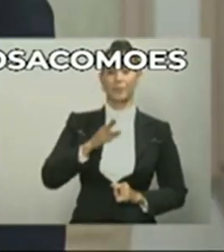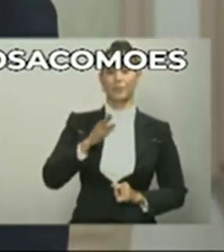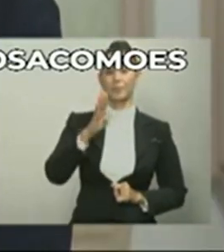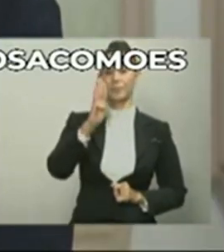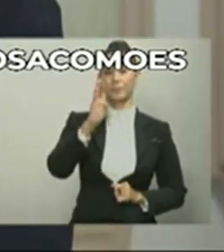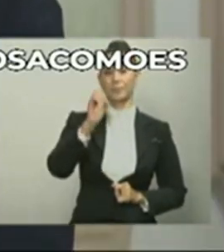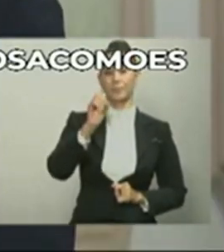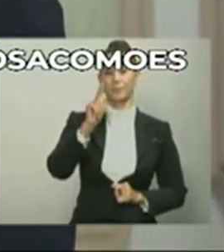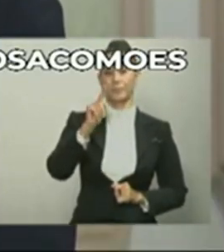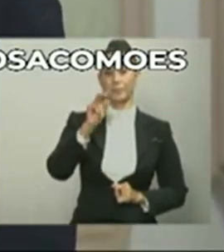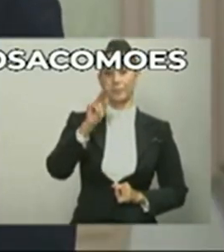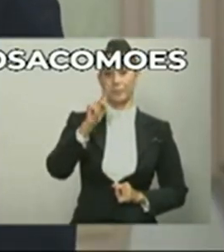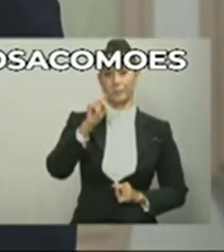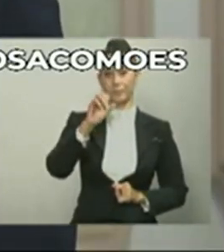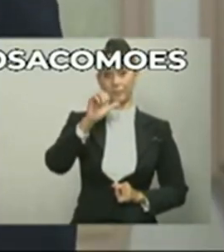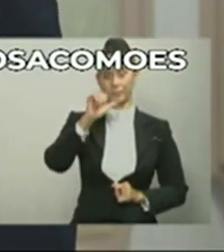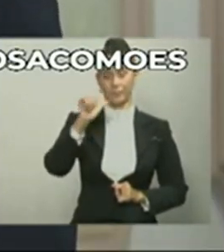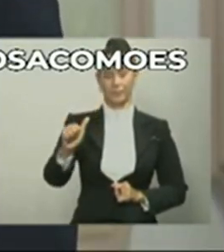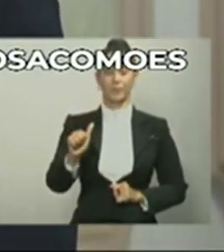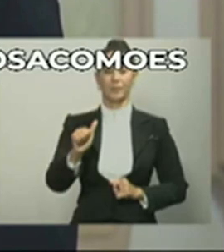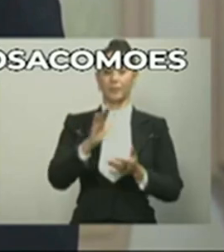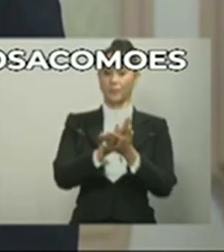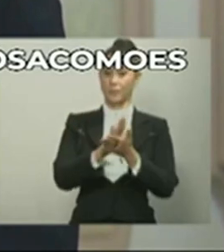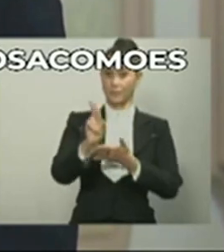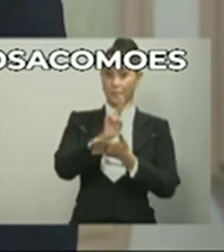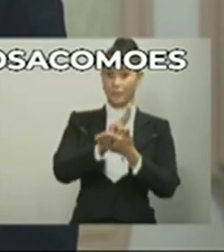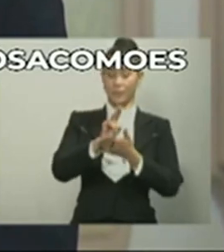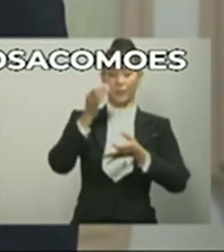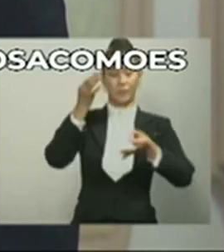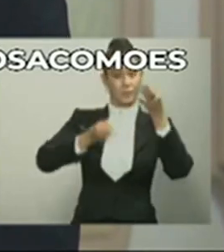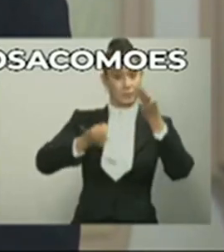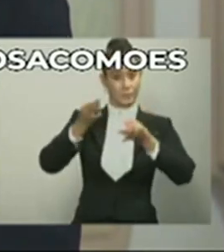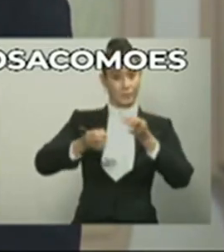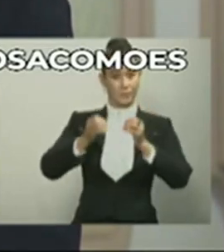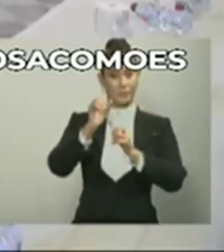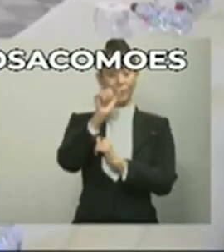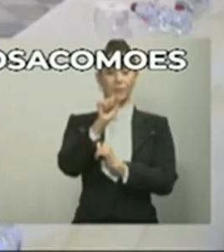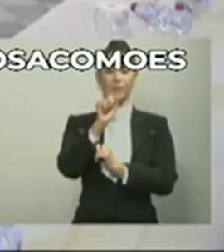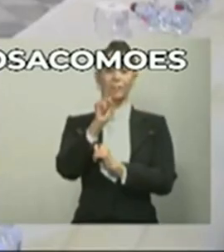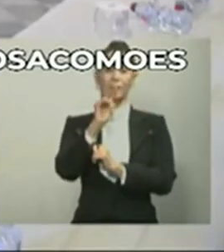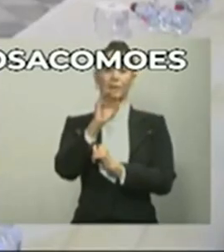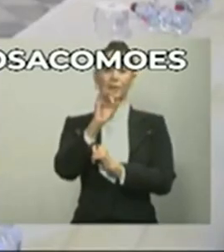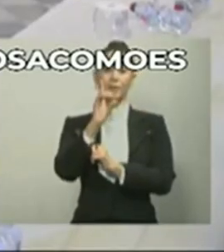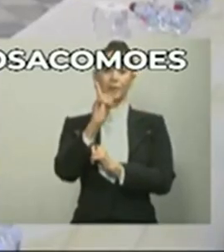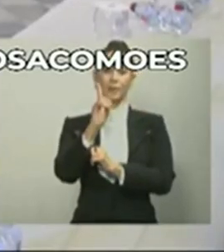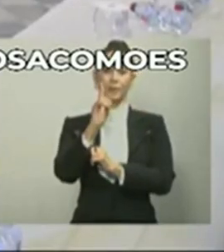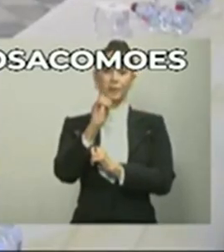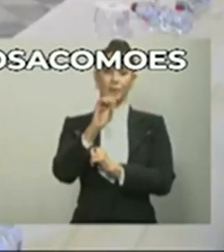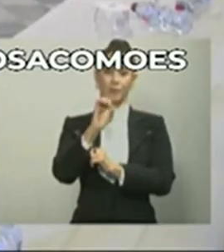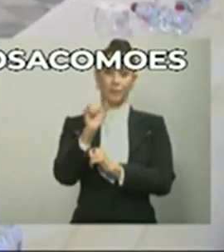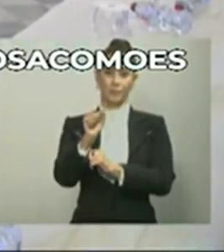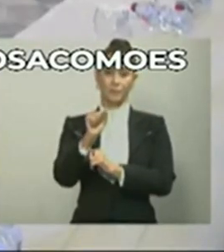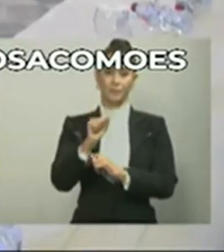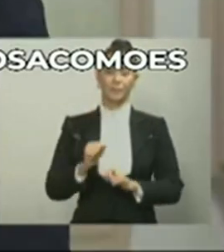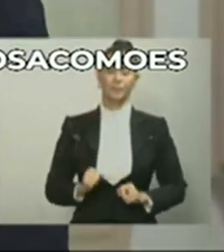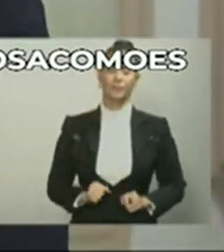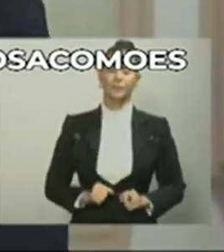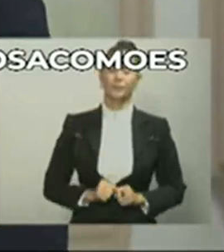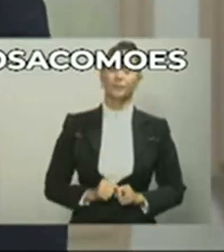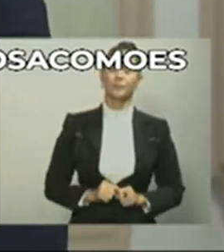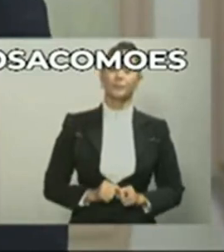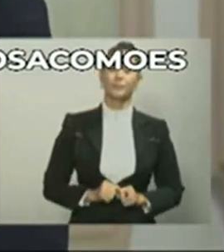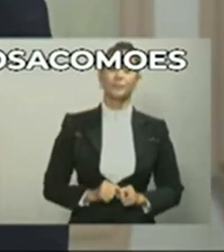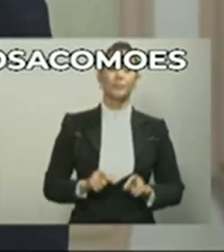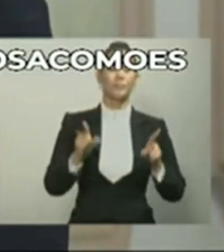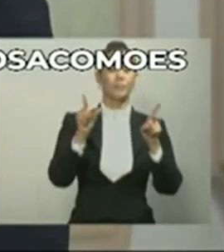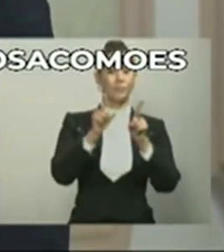de prensa. Nosotros, en lo que están diciendo todos estos nombres, que realmente resumido se lo digo ahorita, decirles que